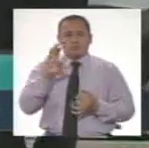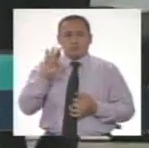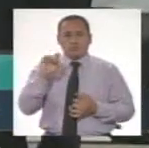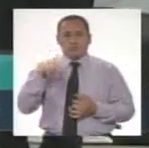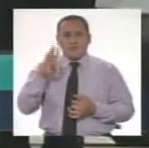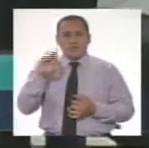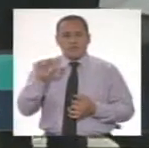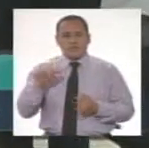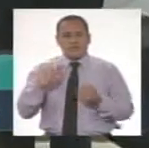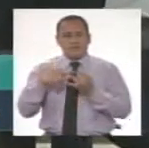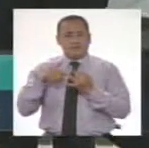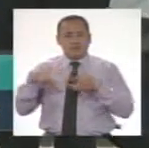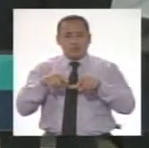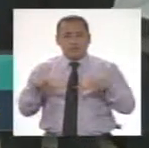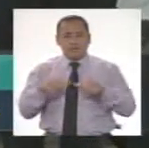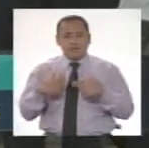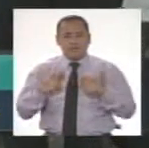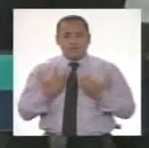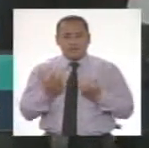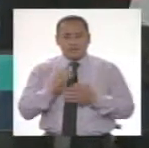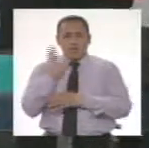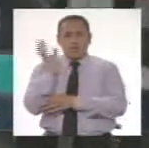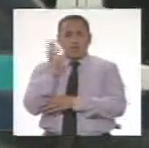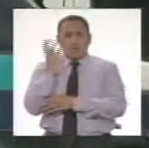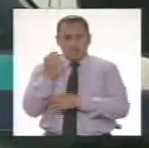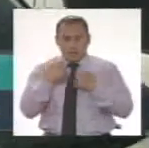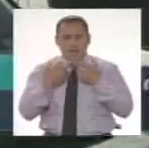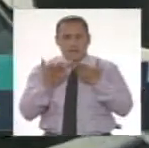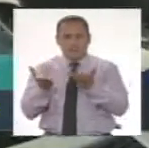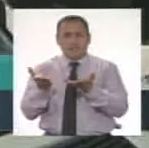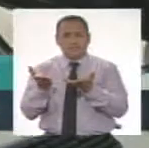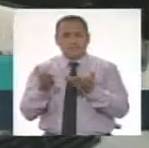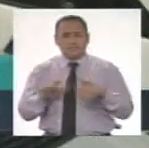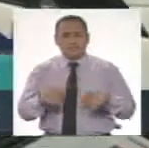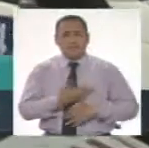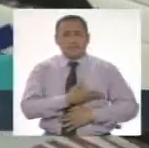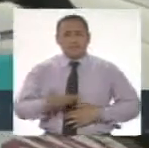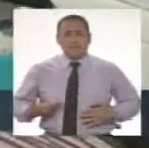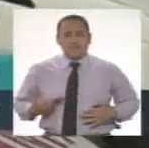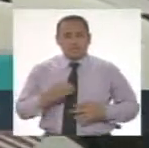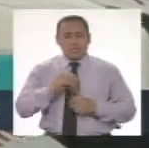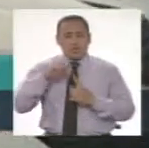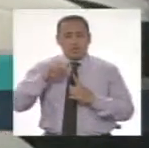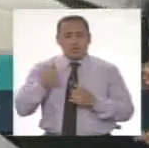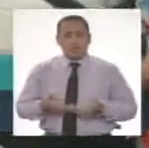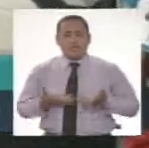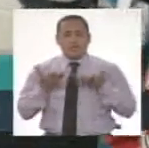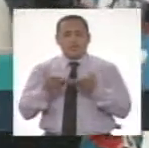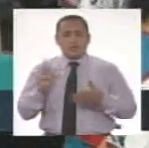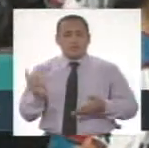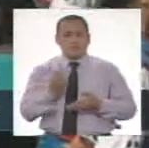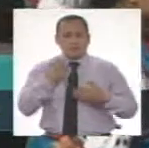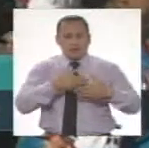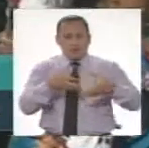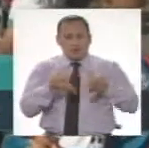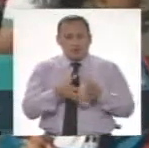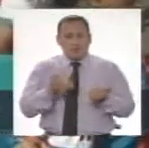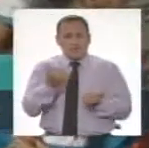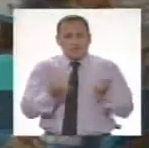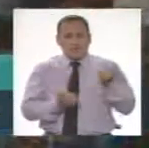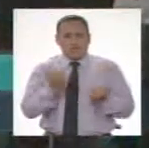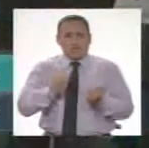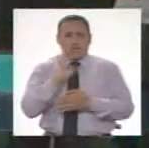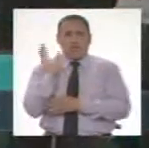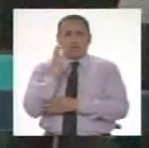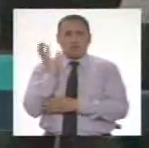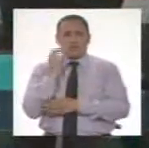más que requieren su ambulancia, ahí estamos. El presidente de la República, Ollantaumala, hizo entrega del primer lote de ambulancias adquiridas